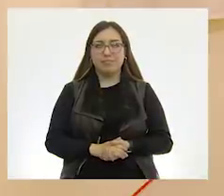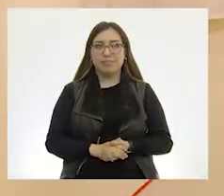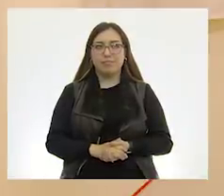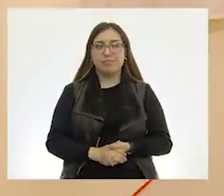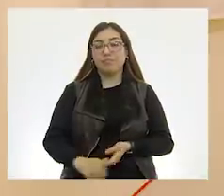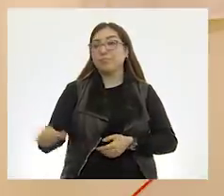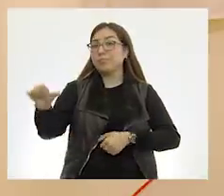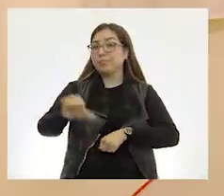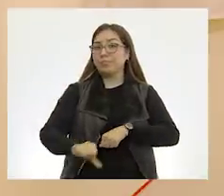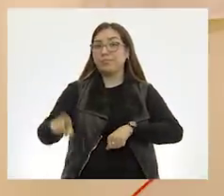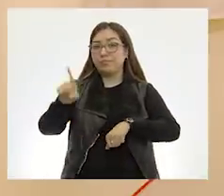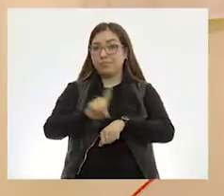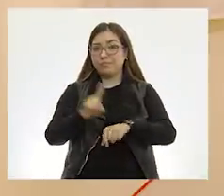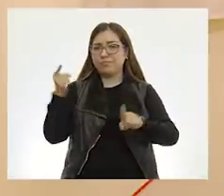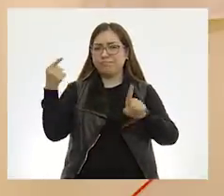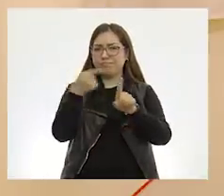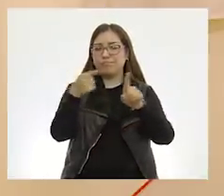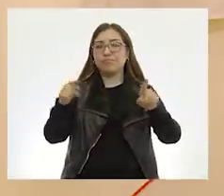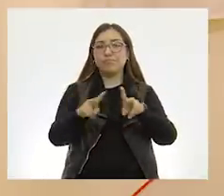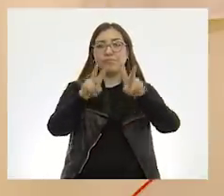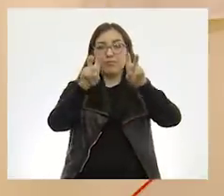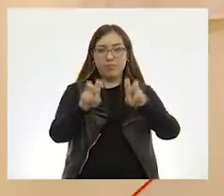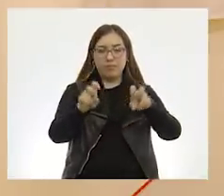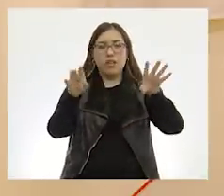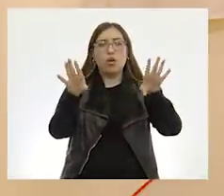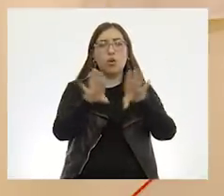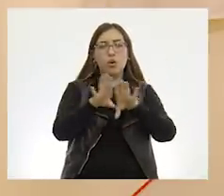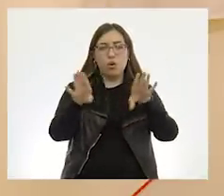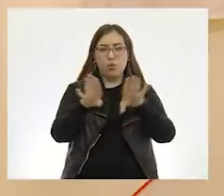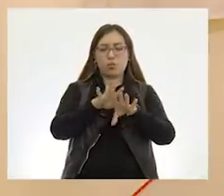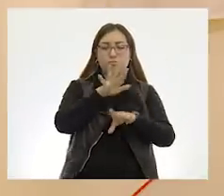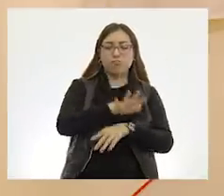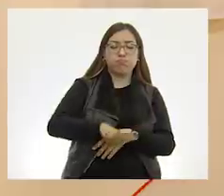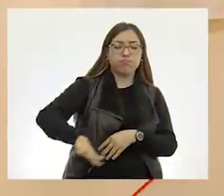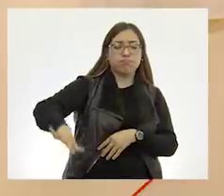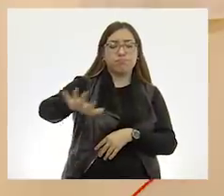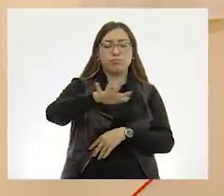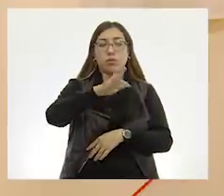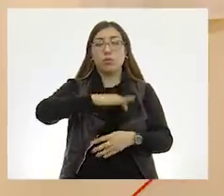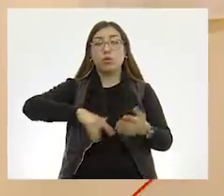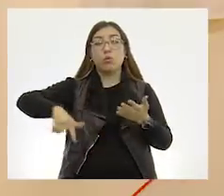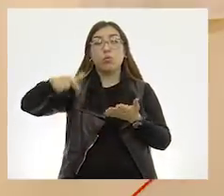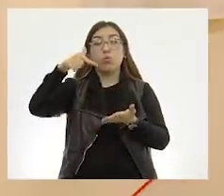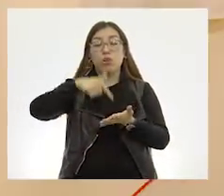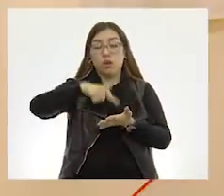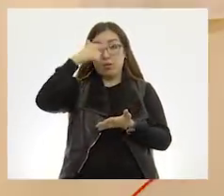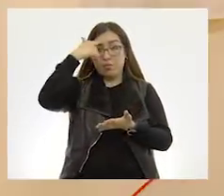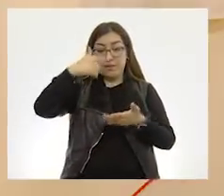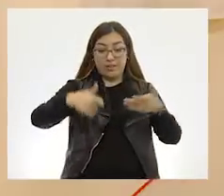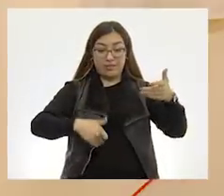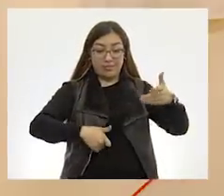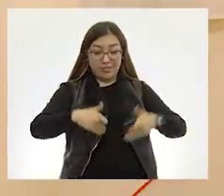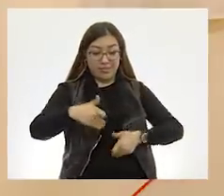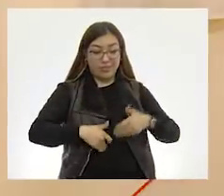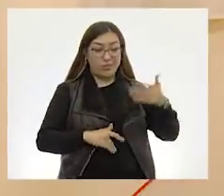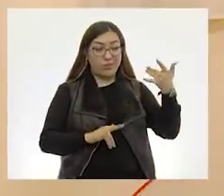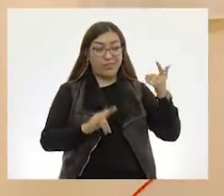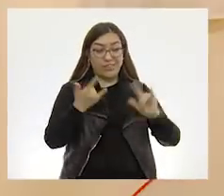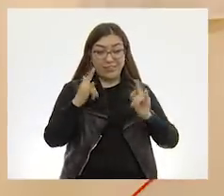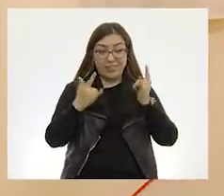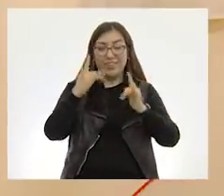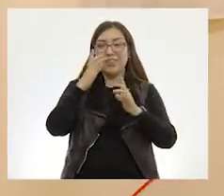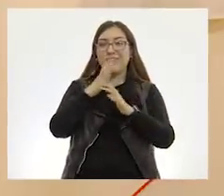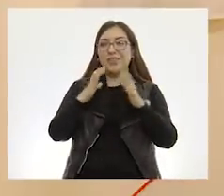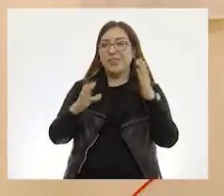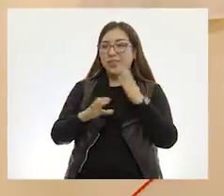El día de hoy hablaremos de las estrategias para generar espacios de teatro con títeres y teatro de objetos, en donde las